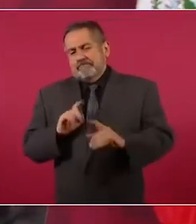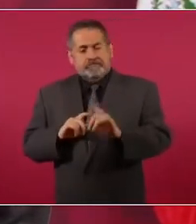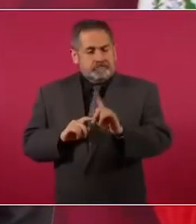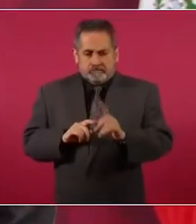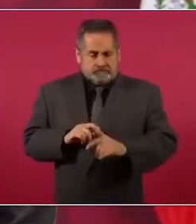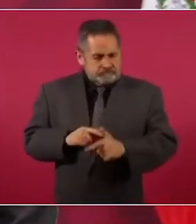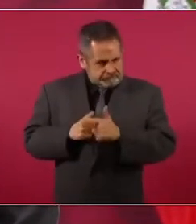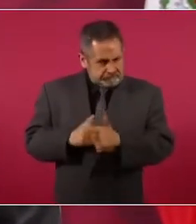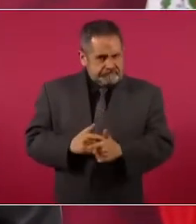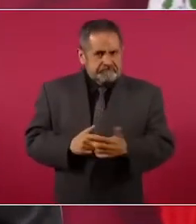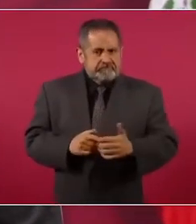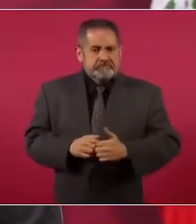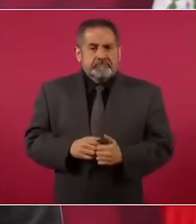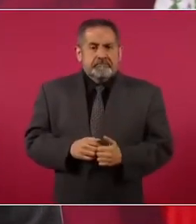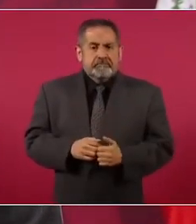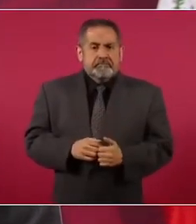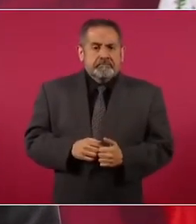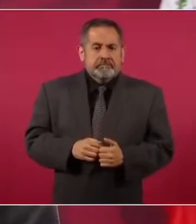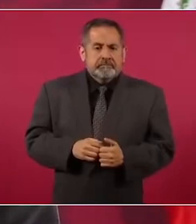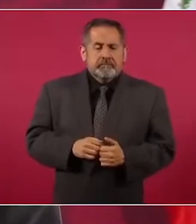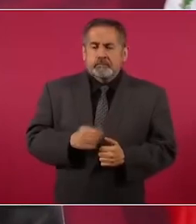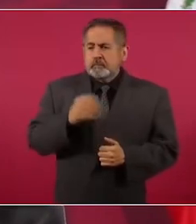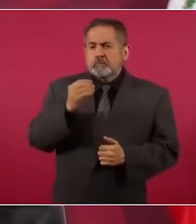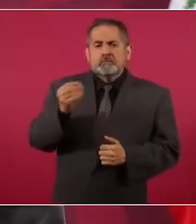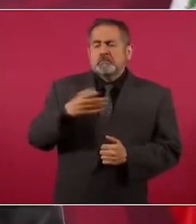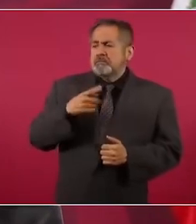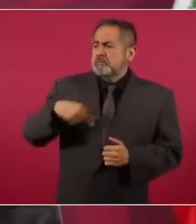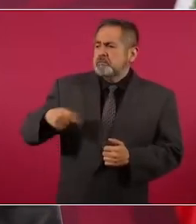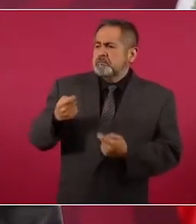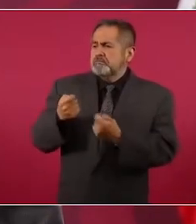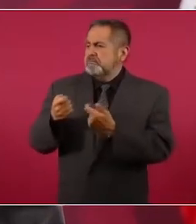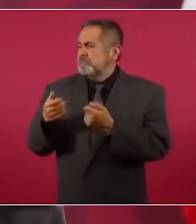incluso hasta siendo pocos,